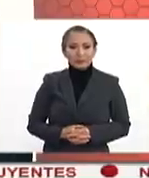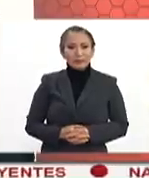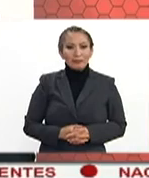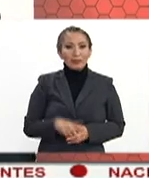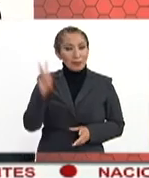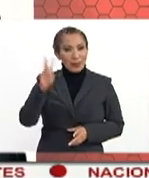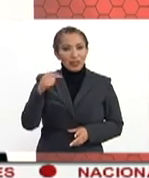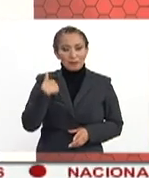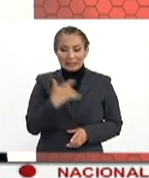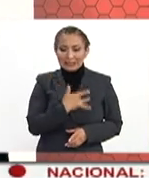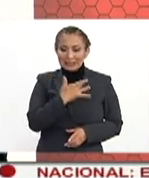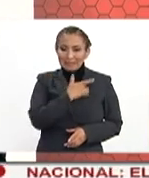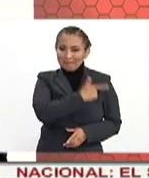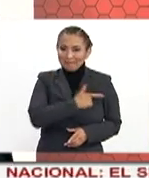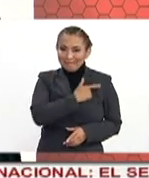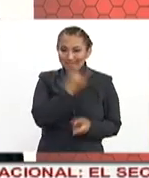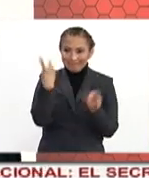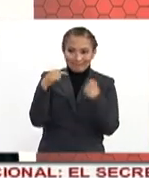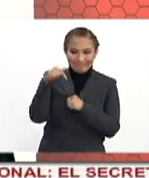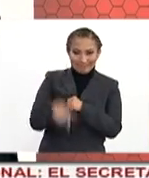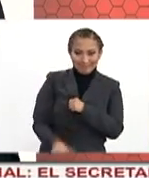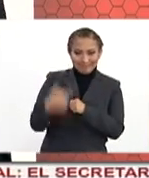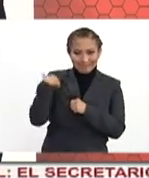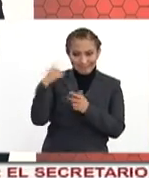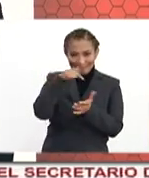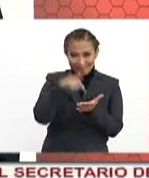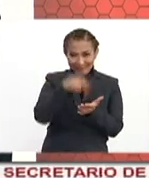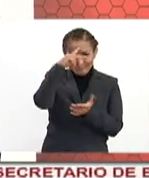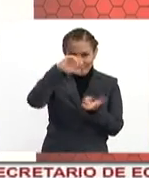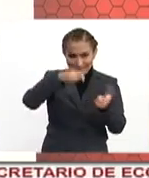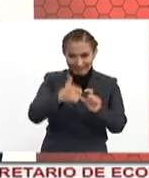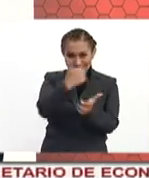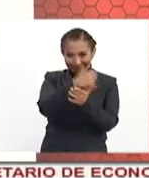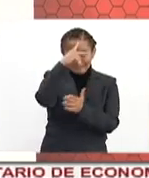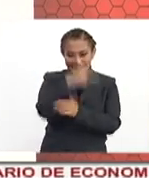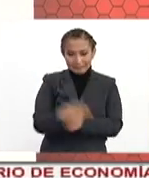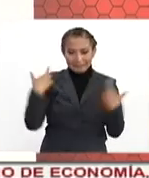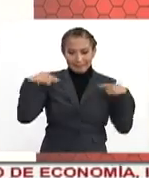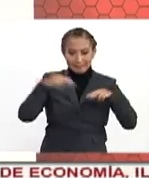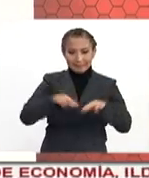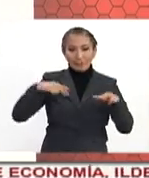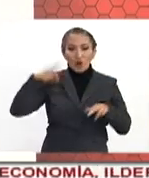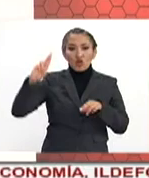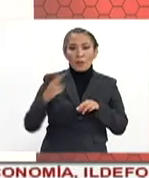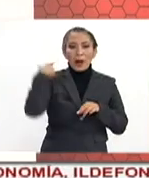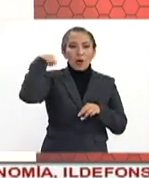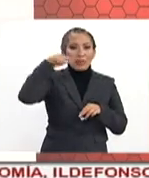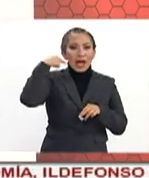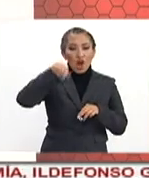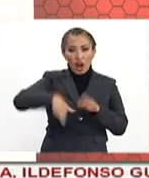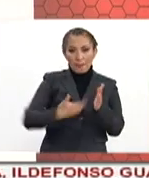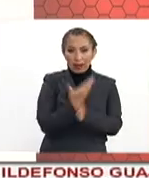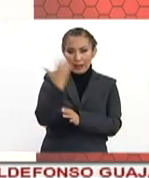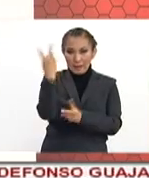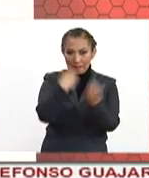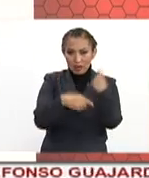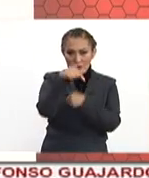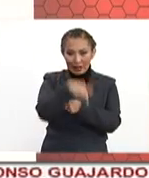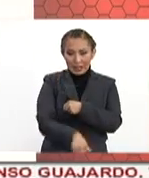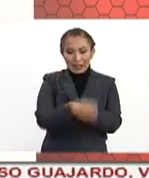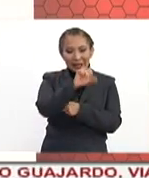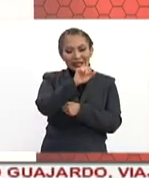La verdad, hoy nos sentimos muy complacidos de tener aquí en el estudio de México, allí en la Ciudad de México, a representantes de la Universidad de Guadalajara. Esta mañana está con